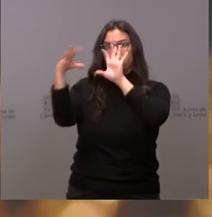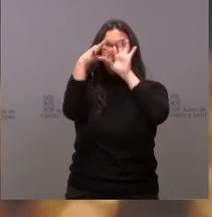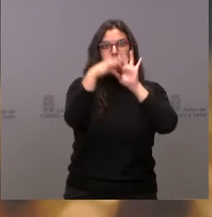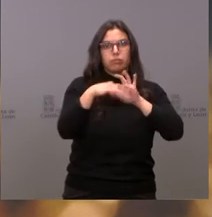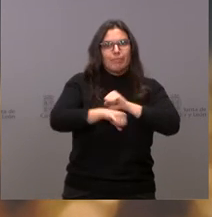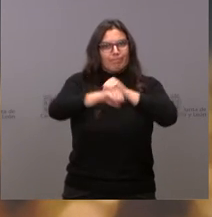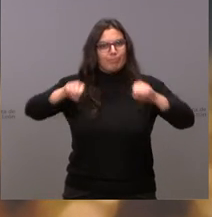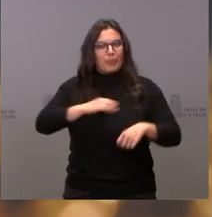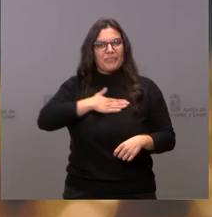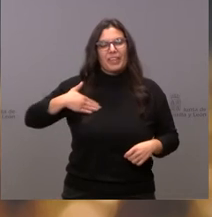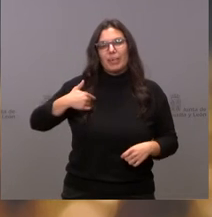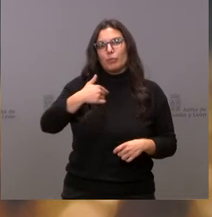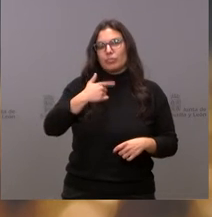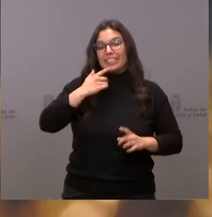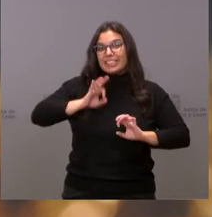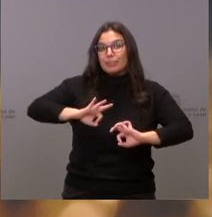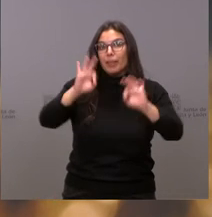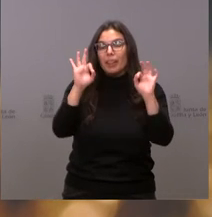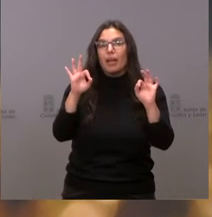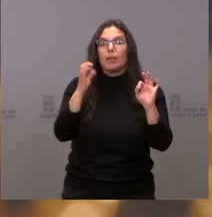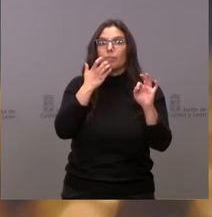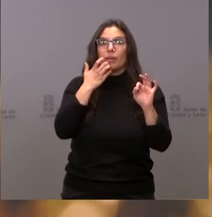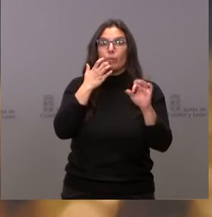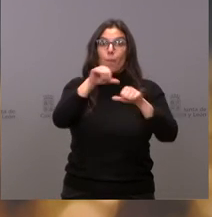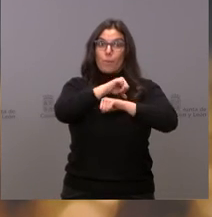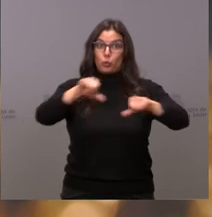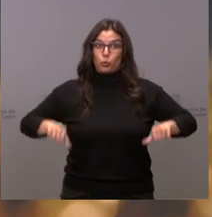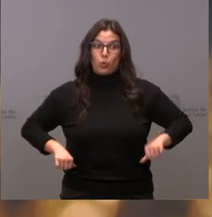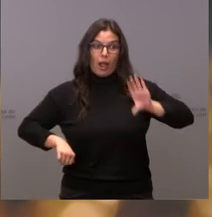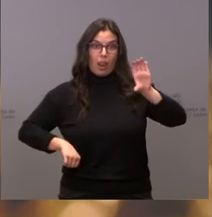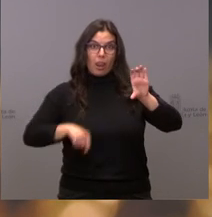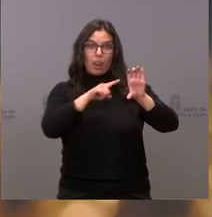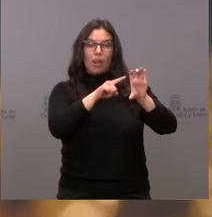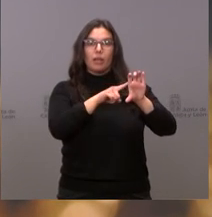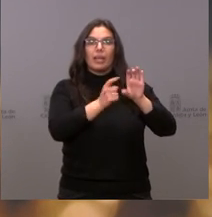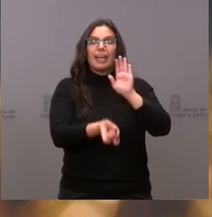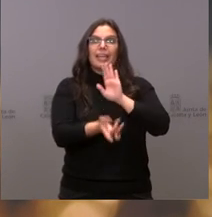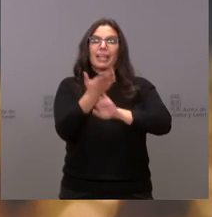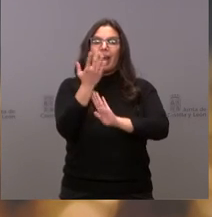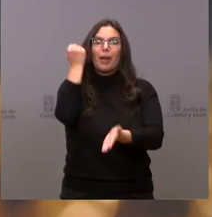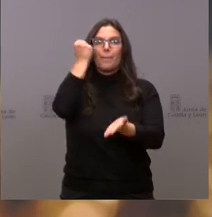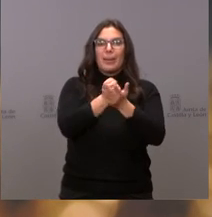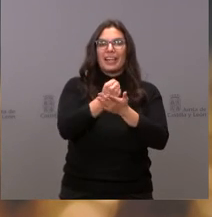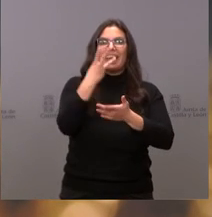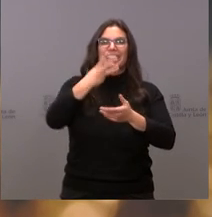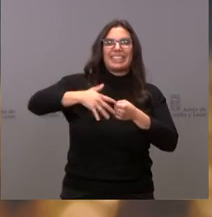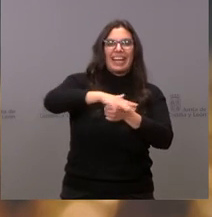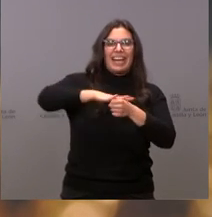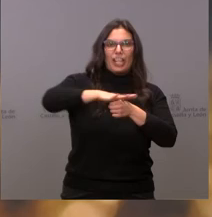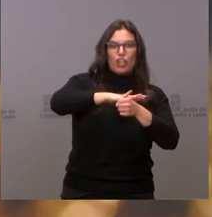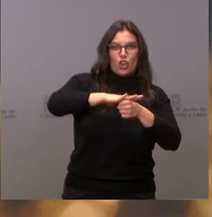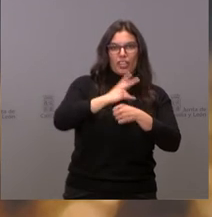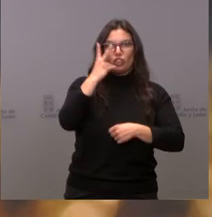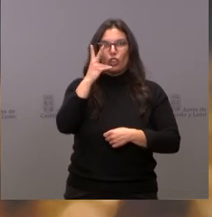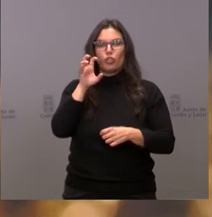me quiero referir al caso de portugal con la creación de la marca traer regiones dos países